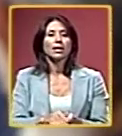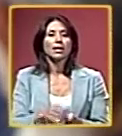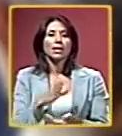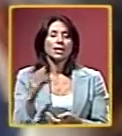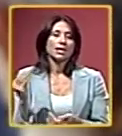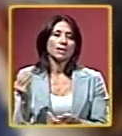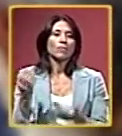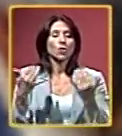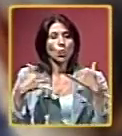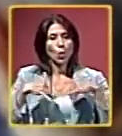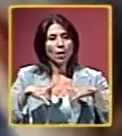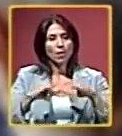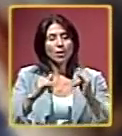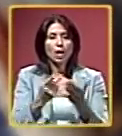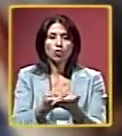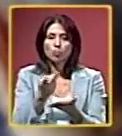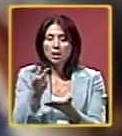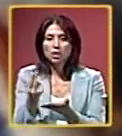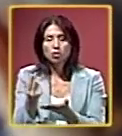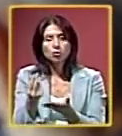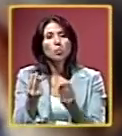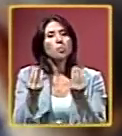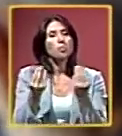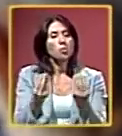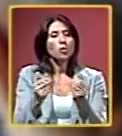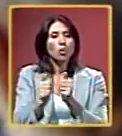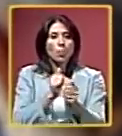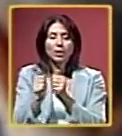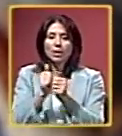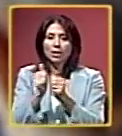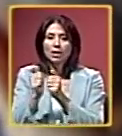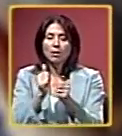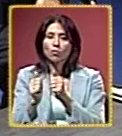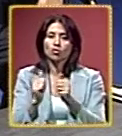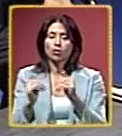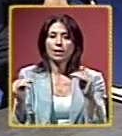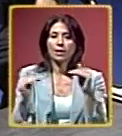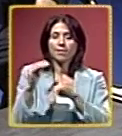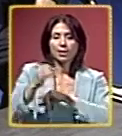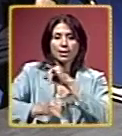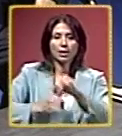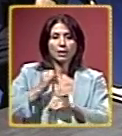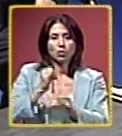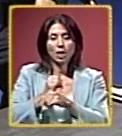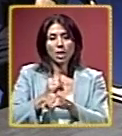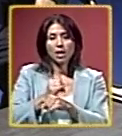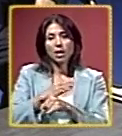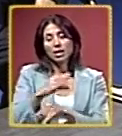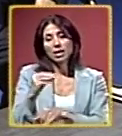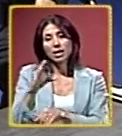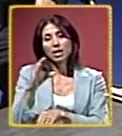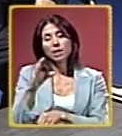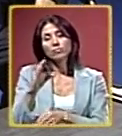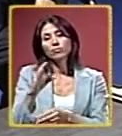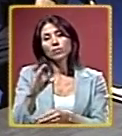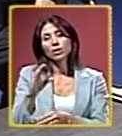y todavía los precios siguen siendo muy competitivos en términos internacionales, y el costo sí fue que tuvimos que